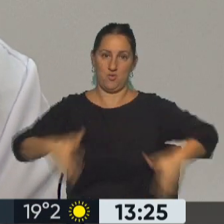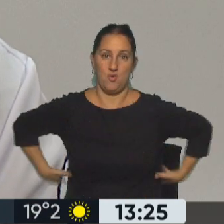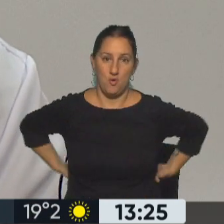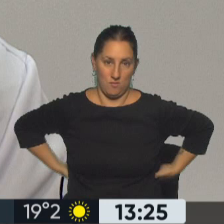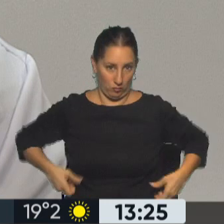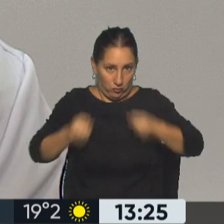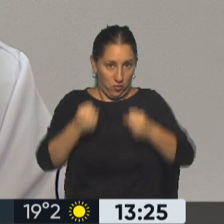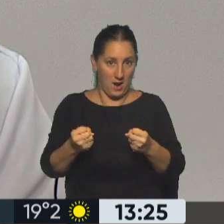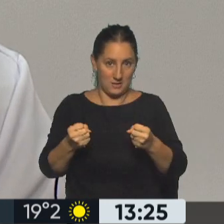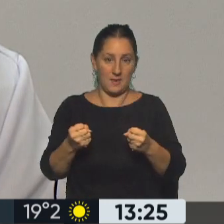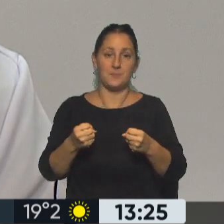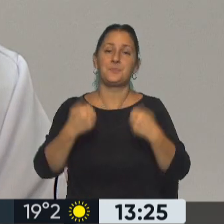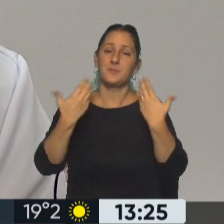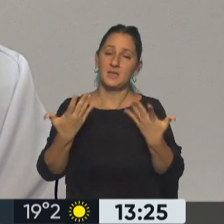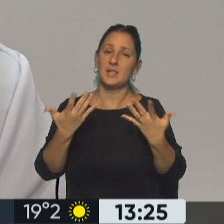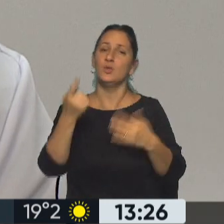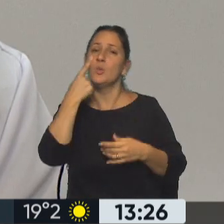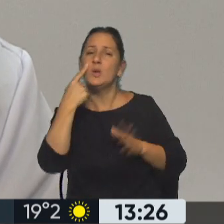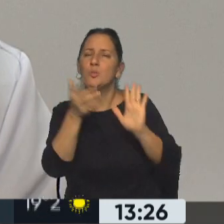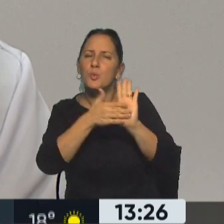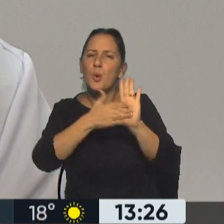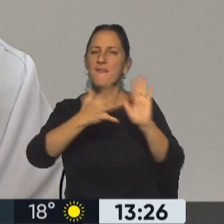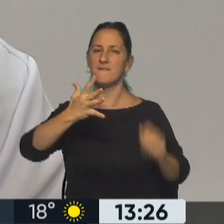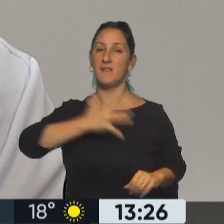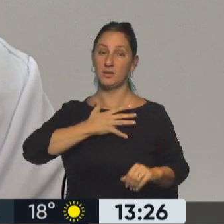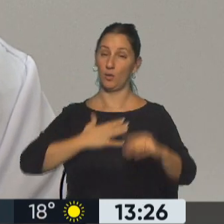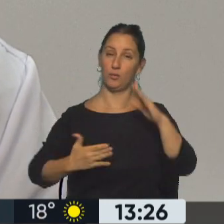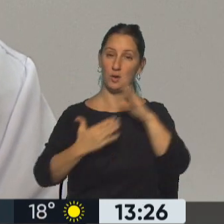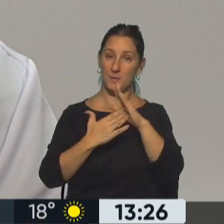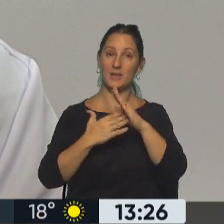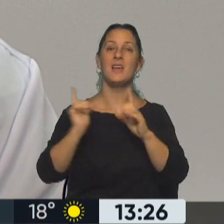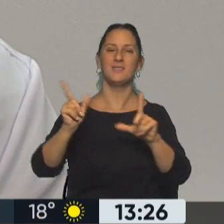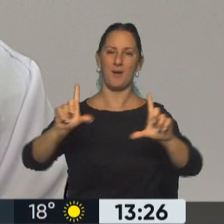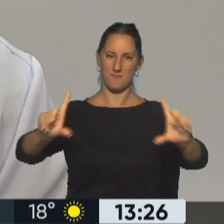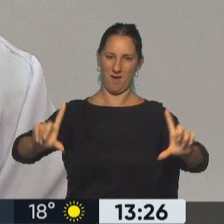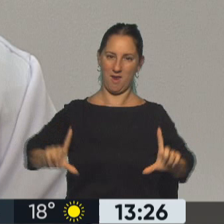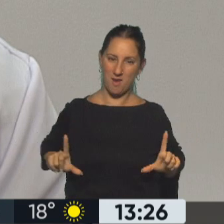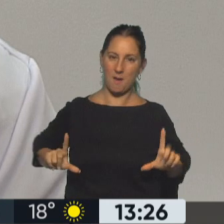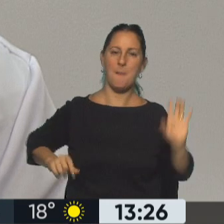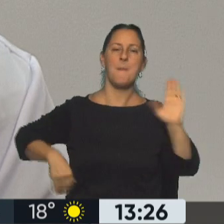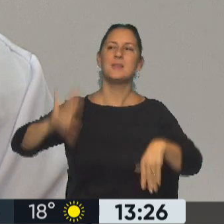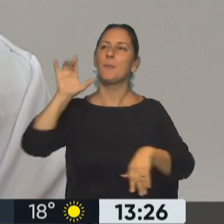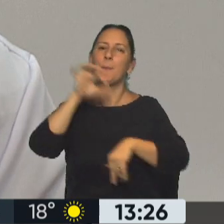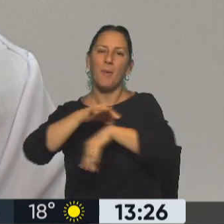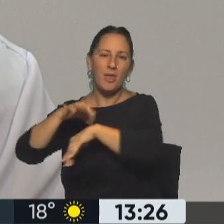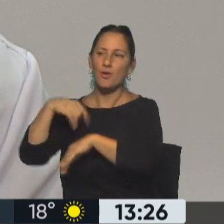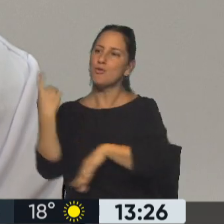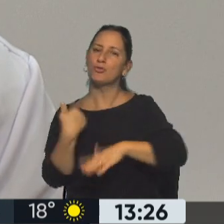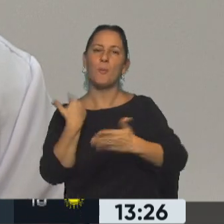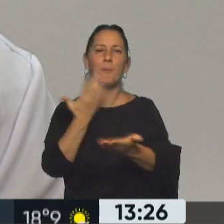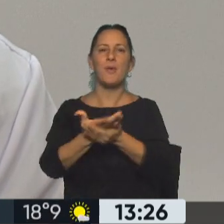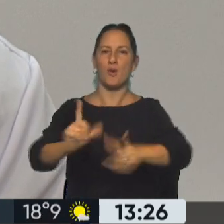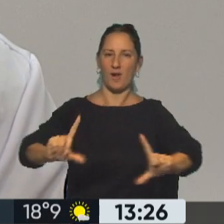en nuestro día a día Por lo cual el examen físico es fundamental y además el estudio de imágenes Generalmente los médicos solicitamos